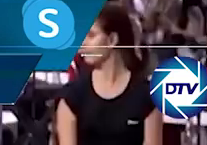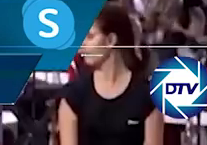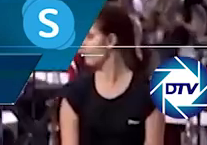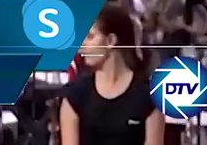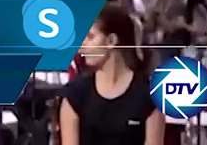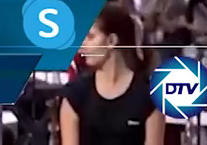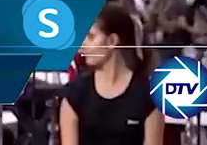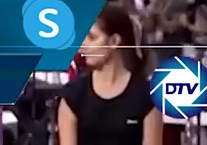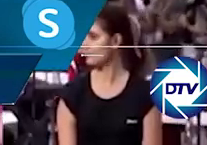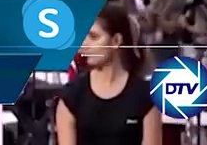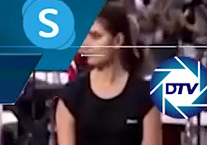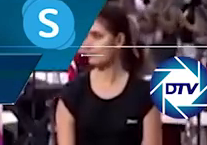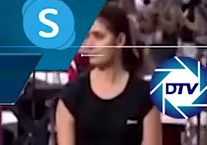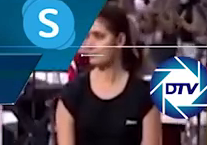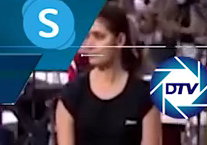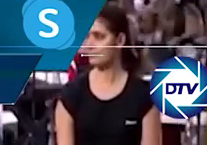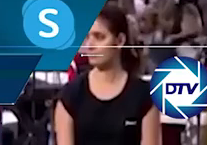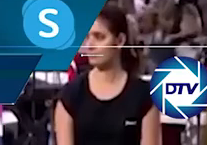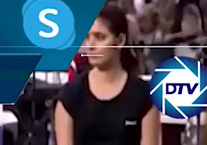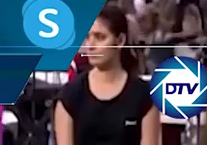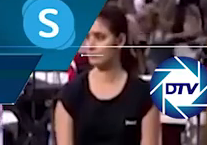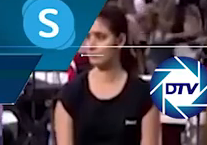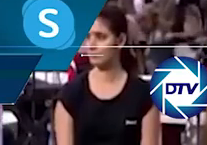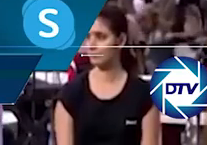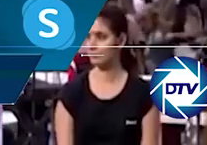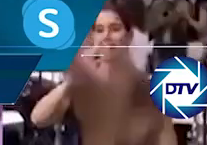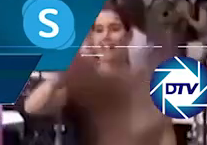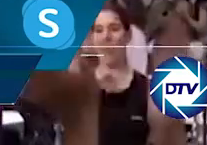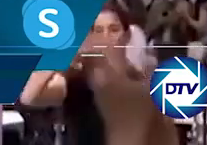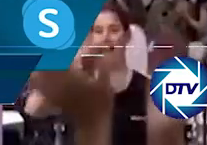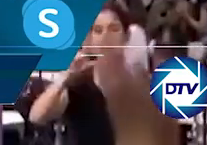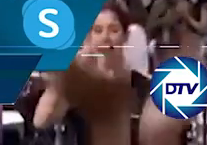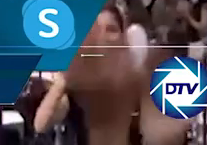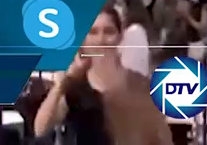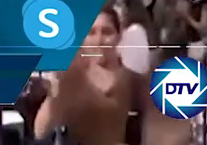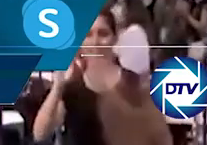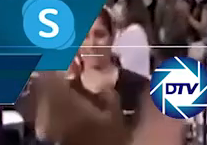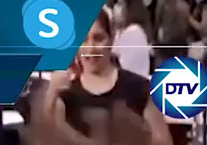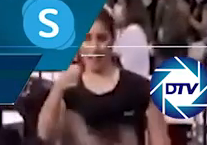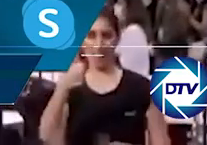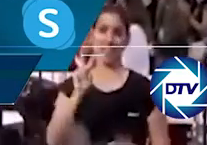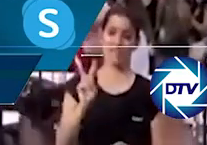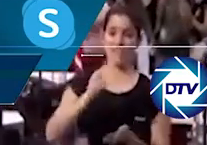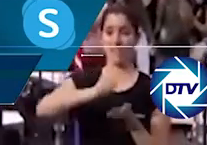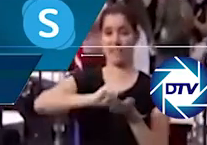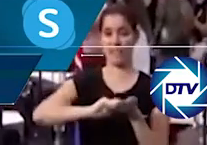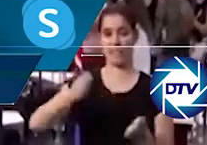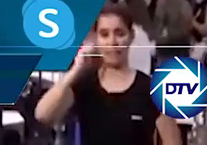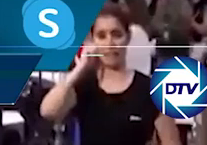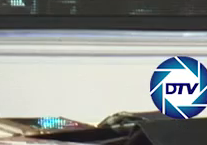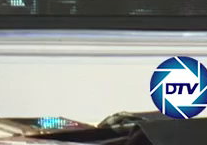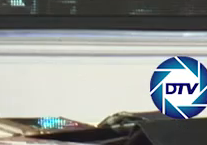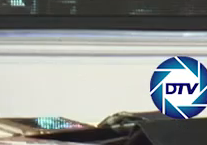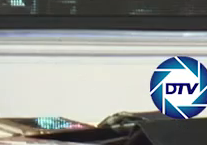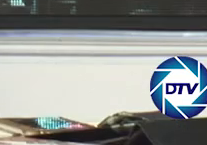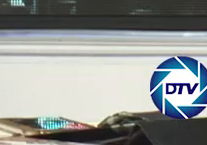muchísimo tiempo, al final no va a tener más remedio que ir a una reforma constitucional y ya veremos cómo lo organiza para que eso salga adelante, ¿no? Y un